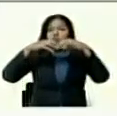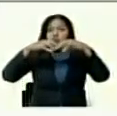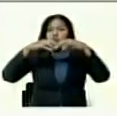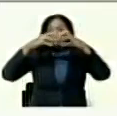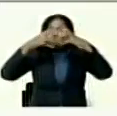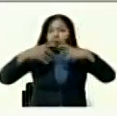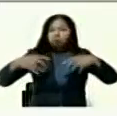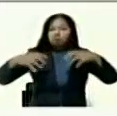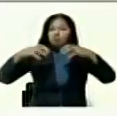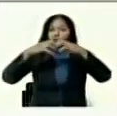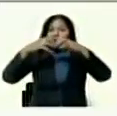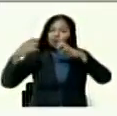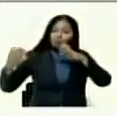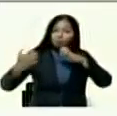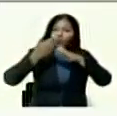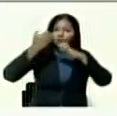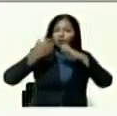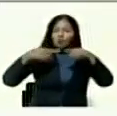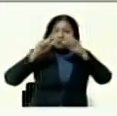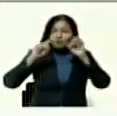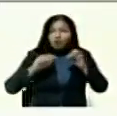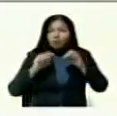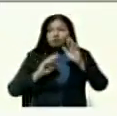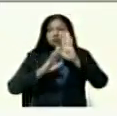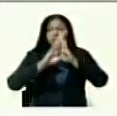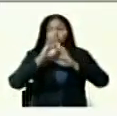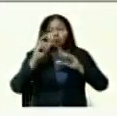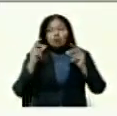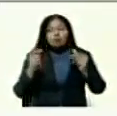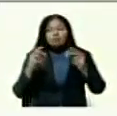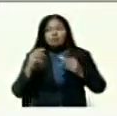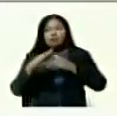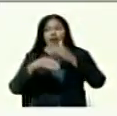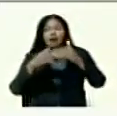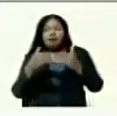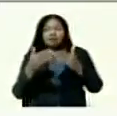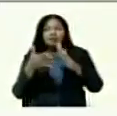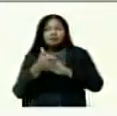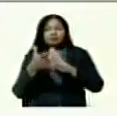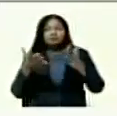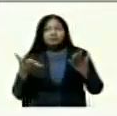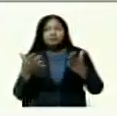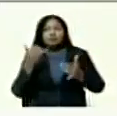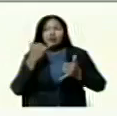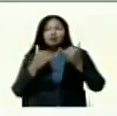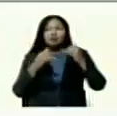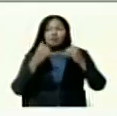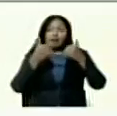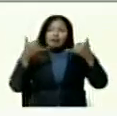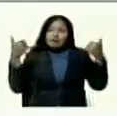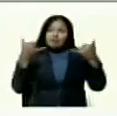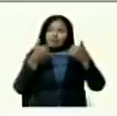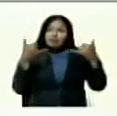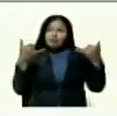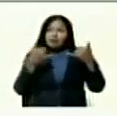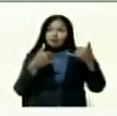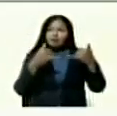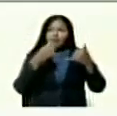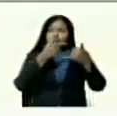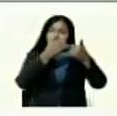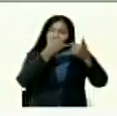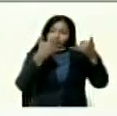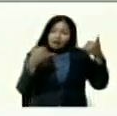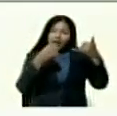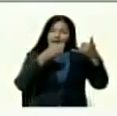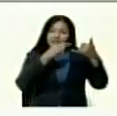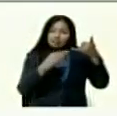allí ustedes ven cómo fue incrementando su actividad, hasta la última línea que está señalada en rojo,